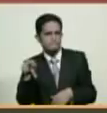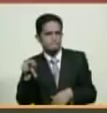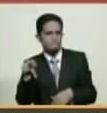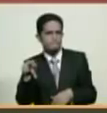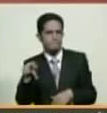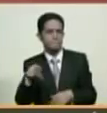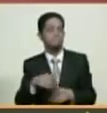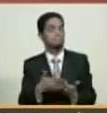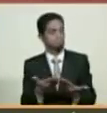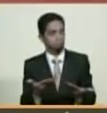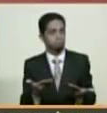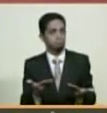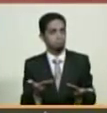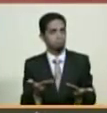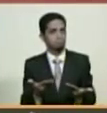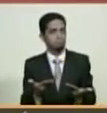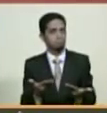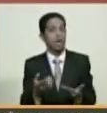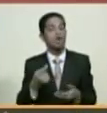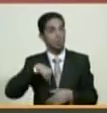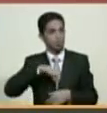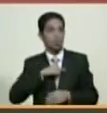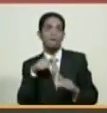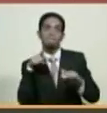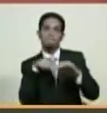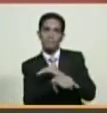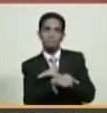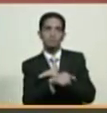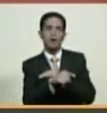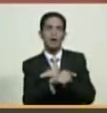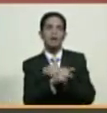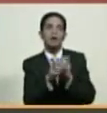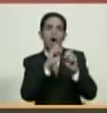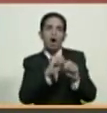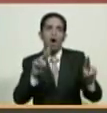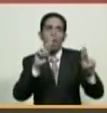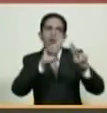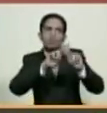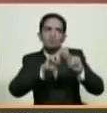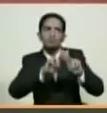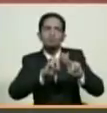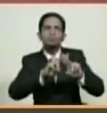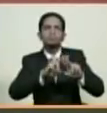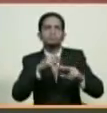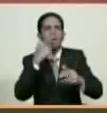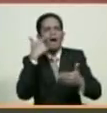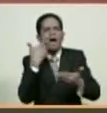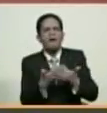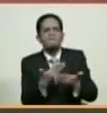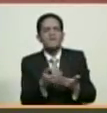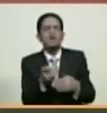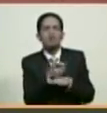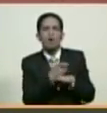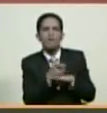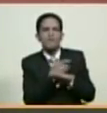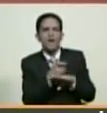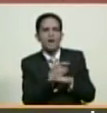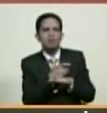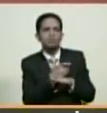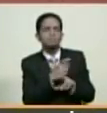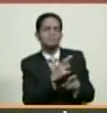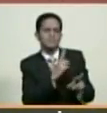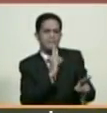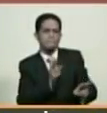Vamos a decirnos la verdad, nos vamos a dirigir a la Oficina de Naciones Unidas para la Atención de Refugiados para que los gobiernos de Colombia, de Ecuador y de Perú, pues